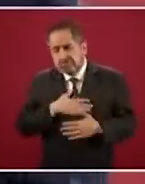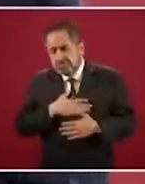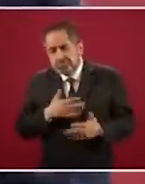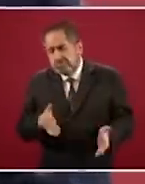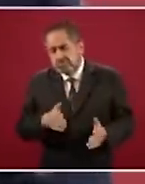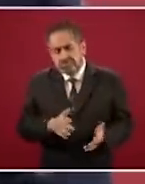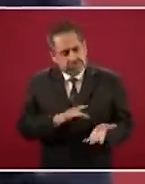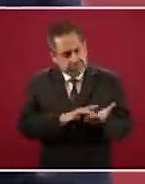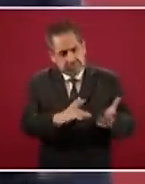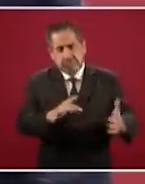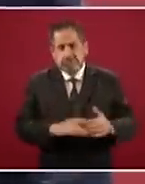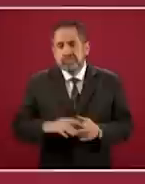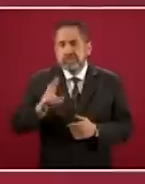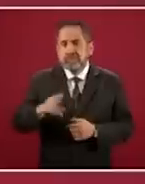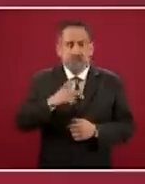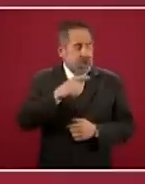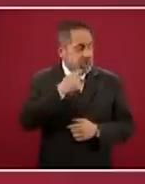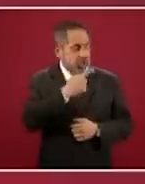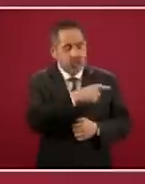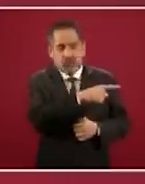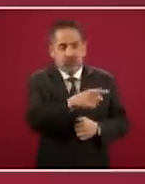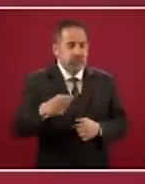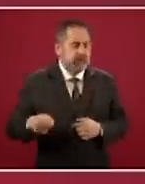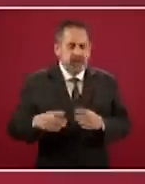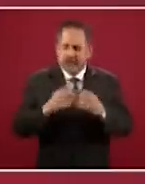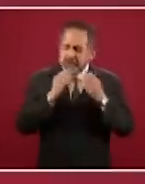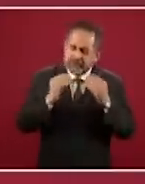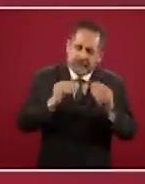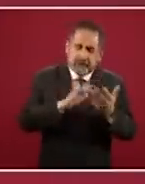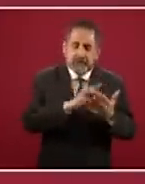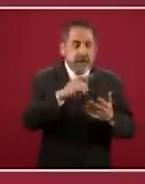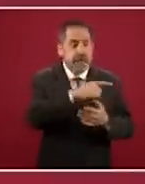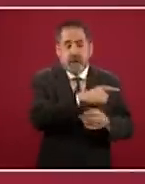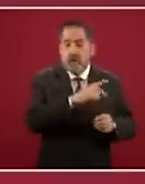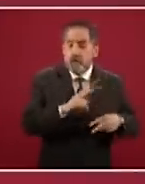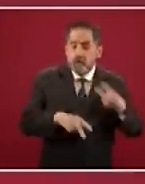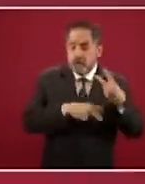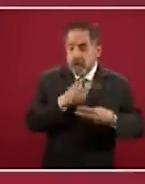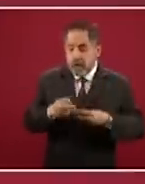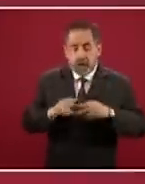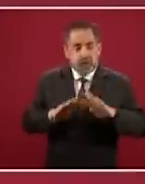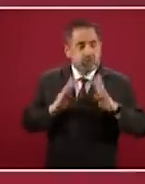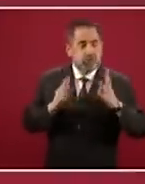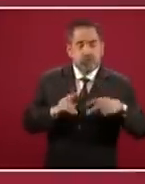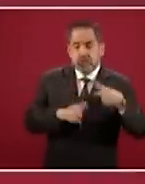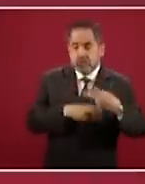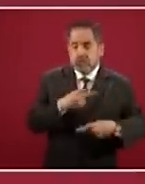y yo les agradezco mucho porque asistieron